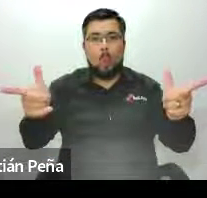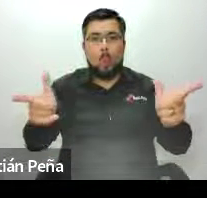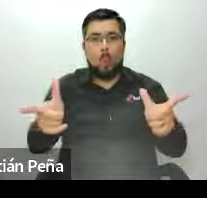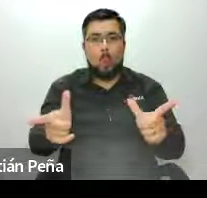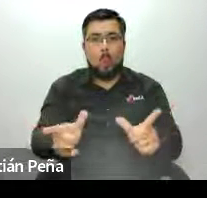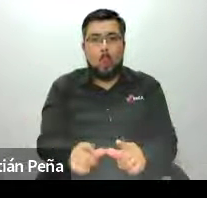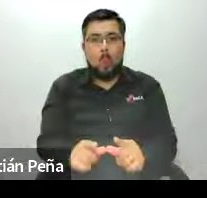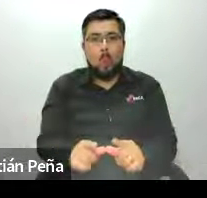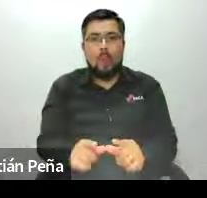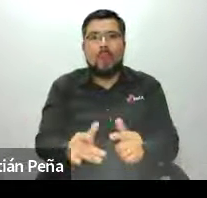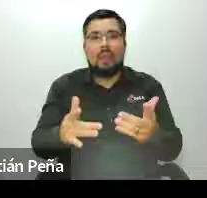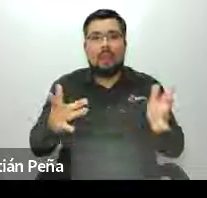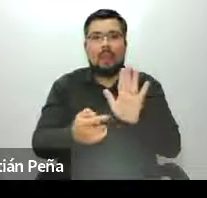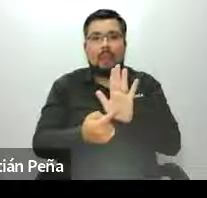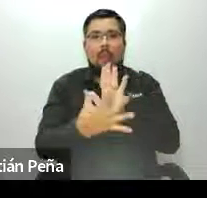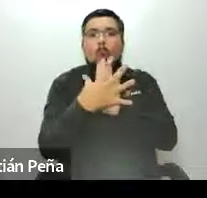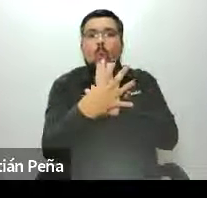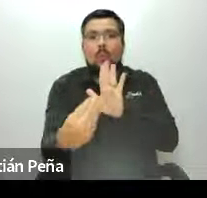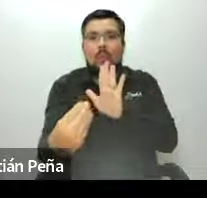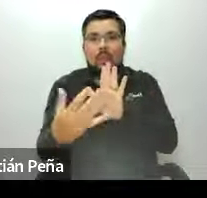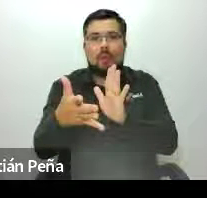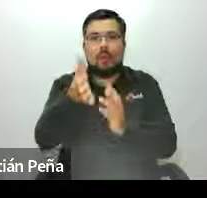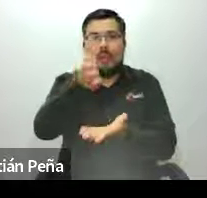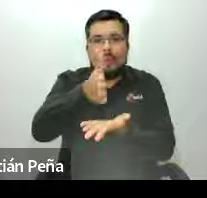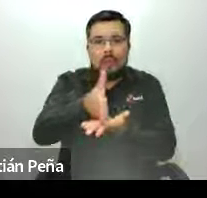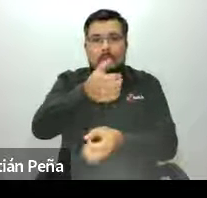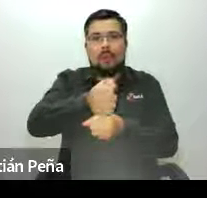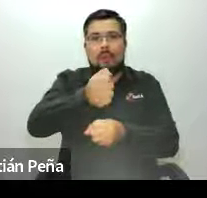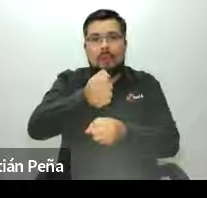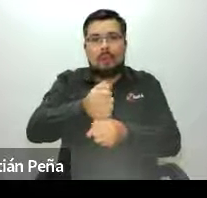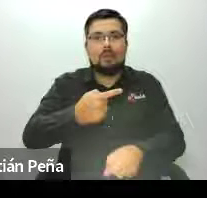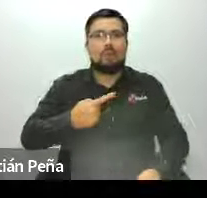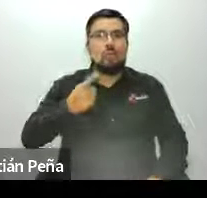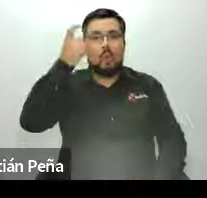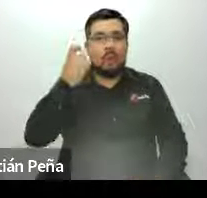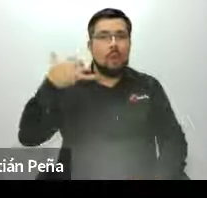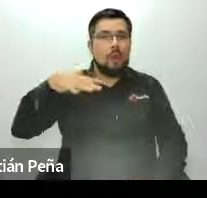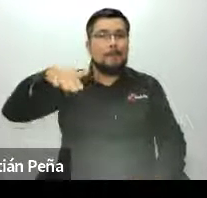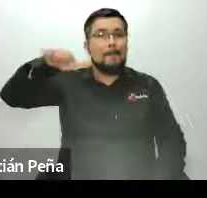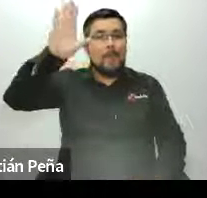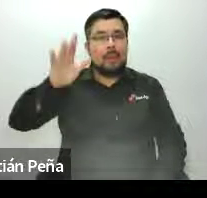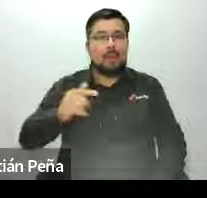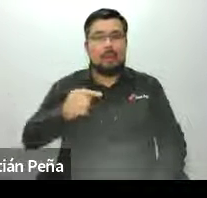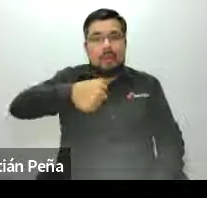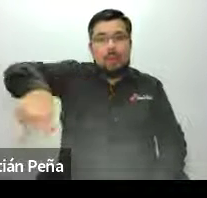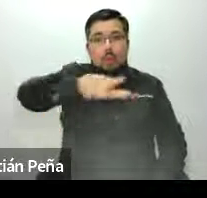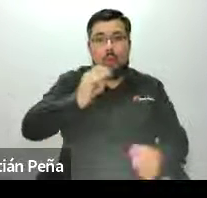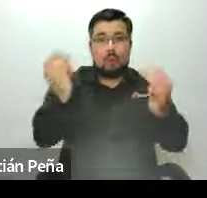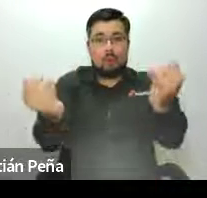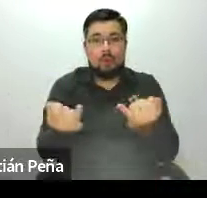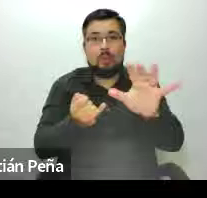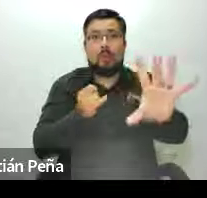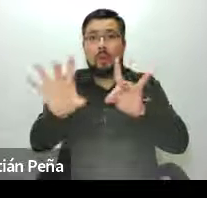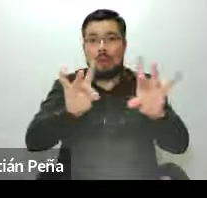referente en términos de objetivos que podrías trabajar. Pero yo creo que lo más importante, o sea, por lo menos también de lo que nosotros hemos recogido de información del trabajo que han hecho